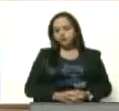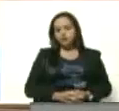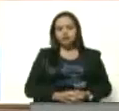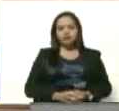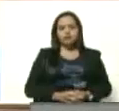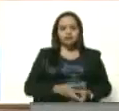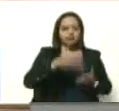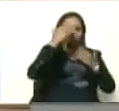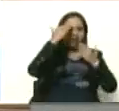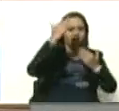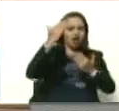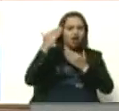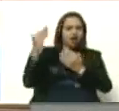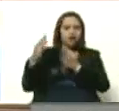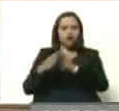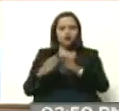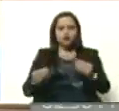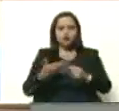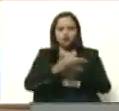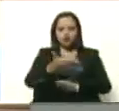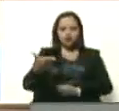Saludo a todas y a todos.